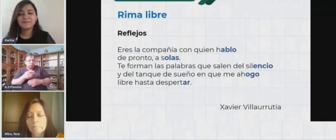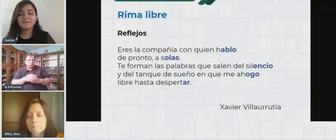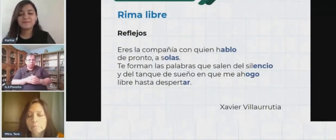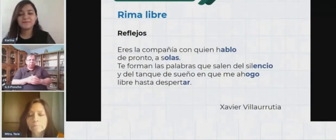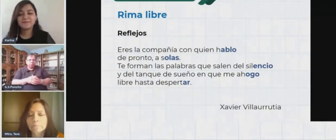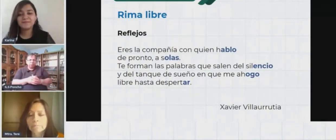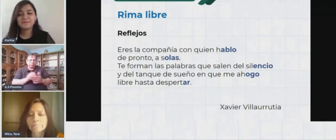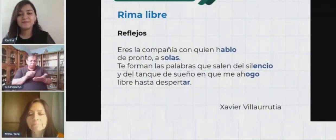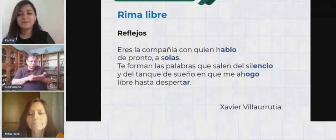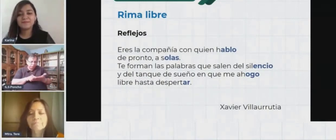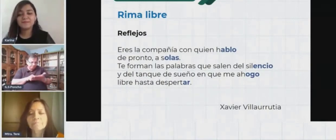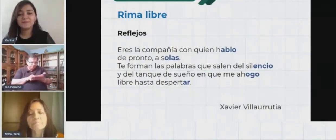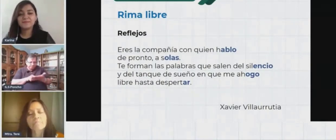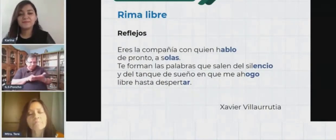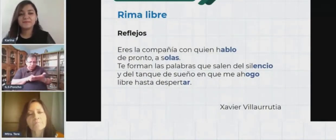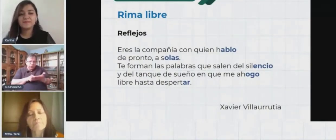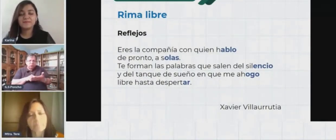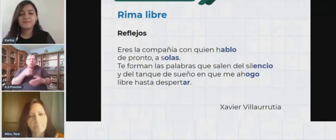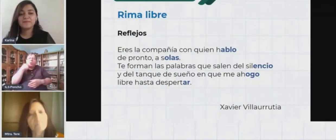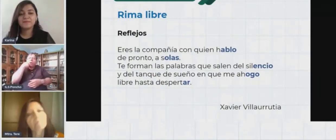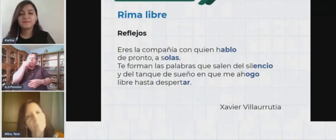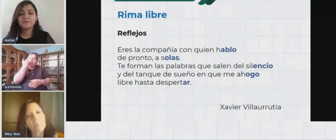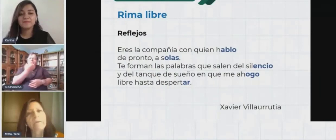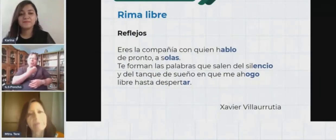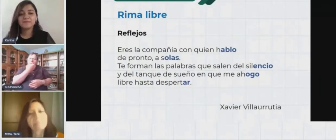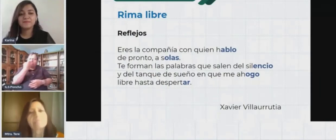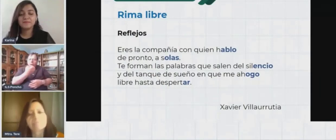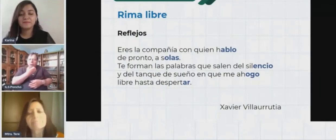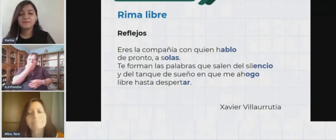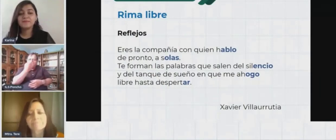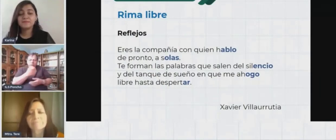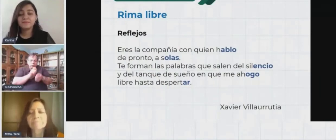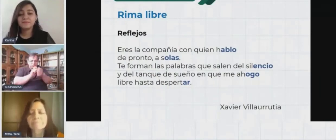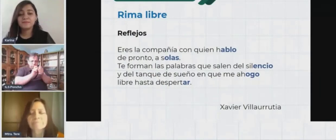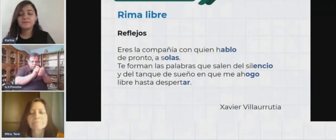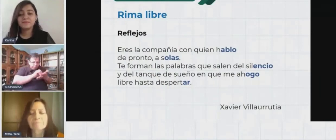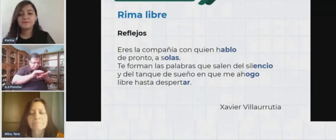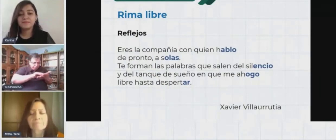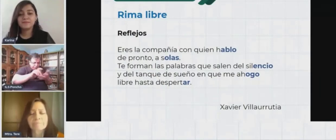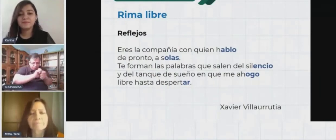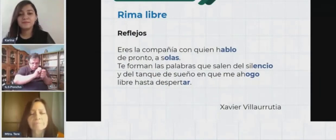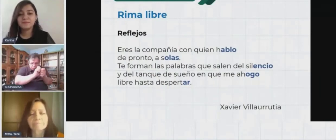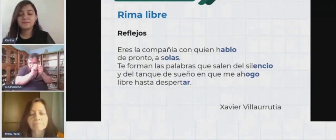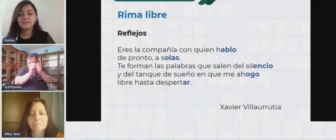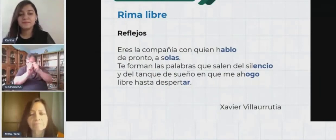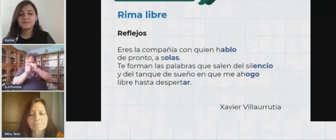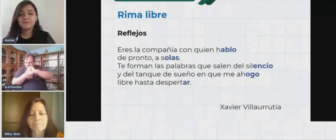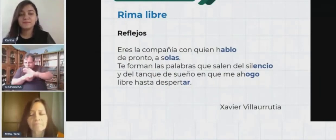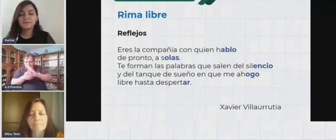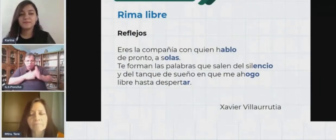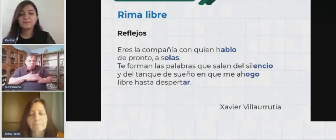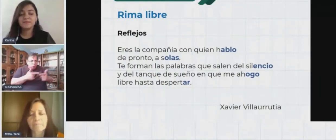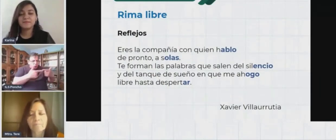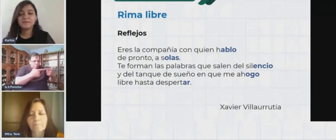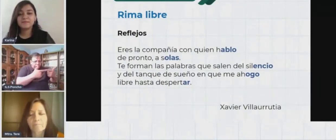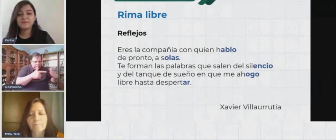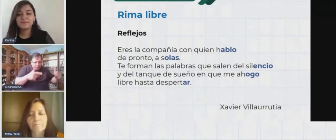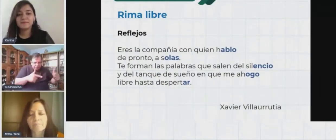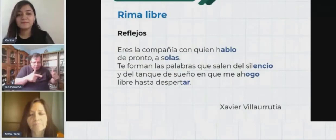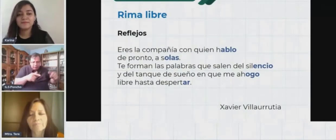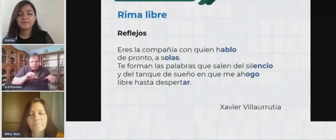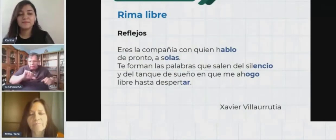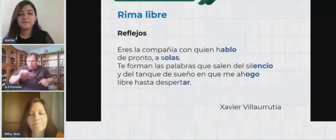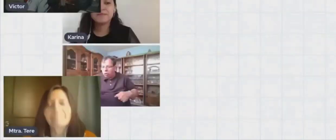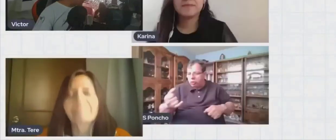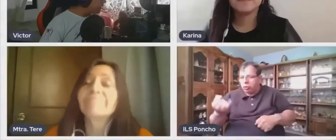A mí me gustaría estudiar traducción ¿Voy a hacer uso de la gramática Al momento de traducir diversos libros En otros